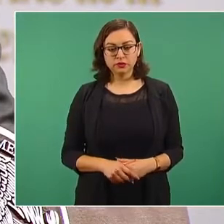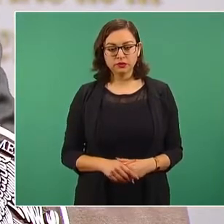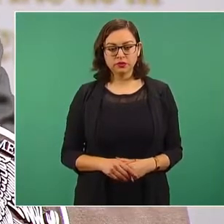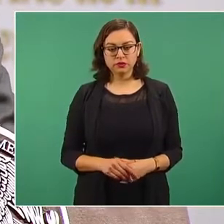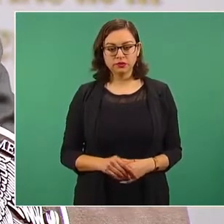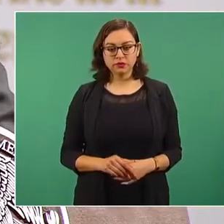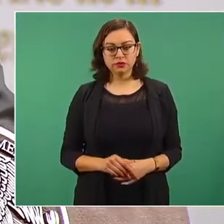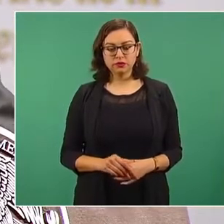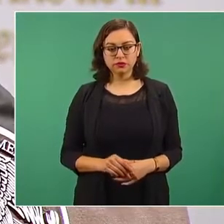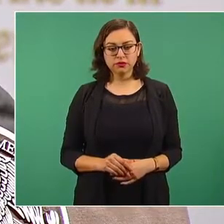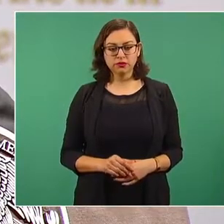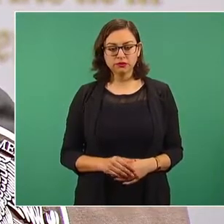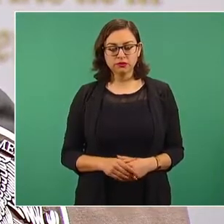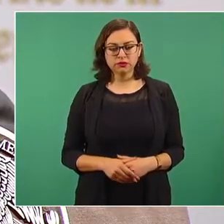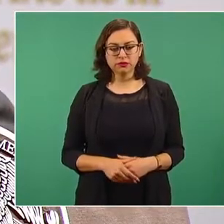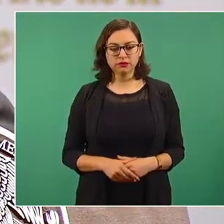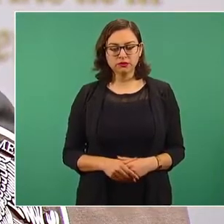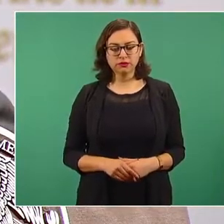Aquí está.